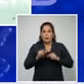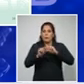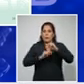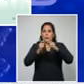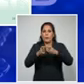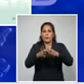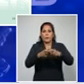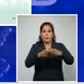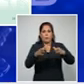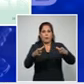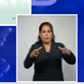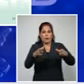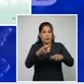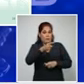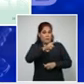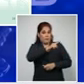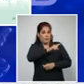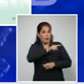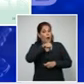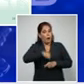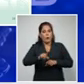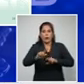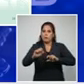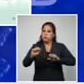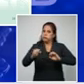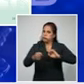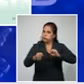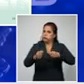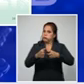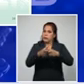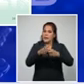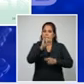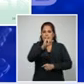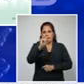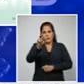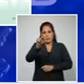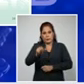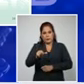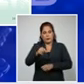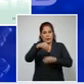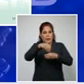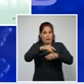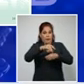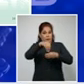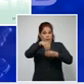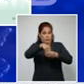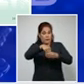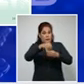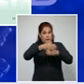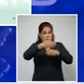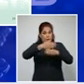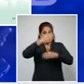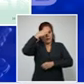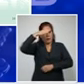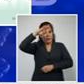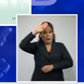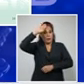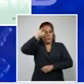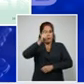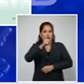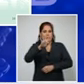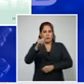los últimos días. Ya ayer con 66 casos autóctonos, estamos hablando de 14 menos